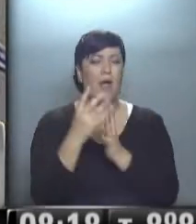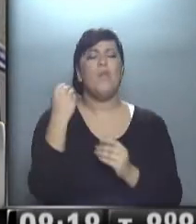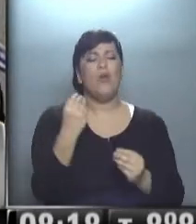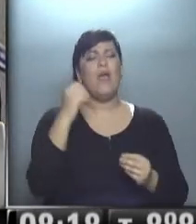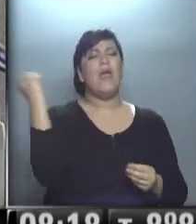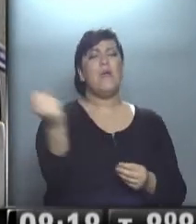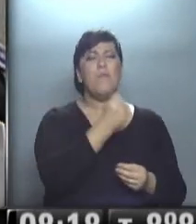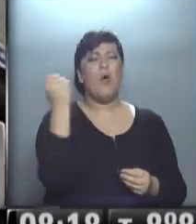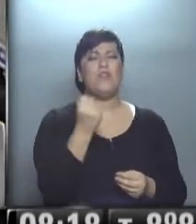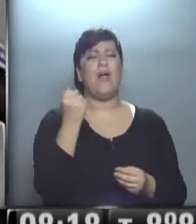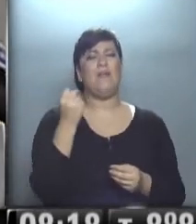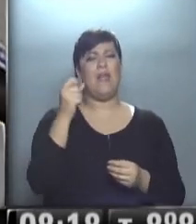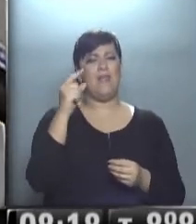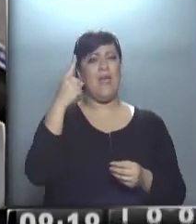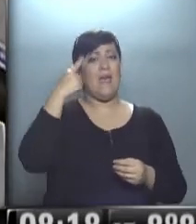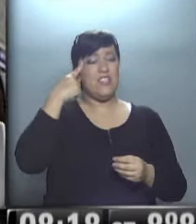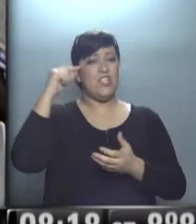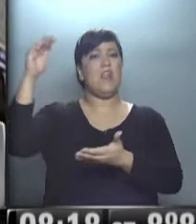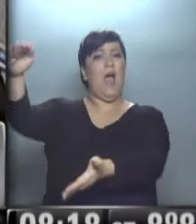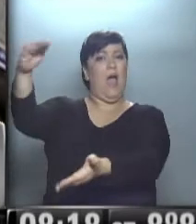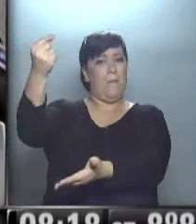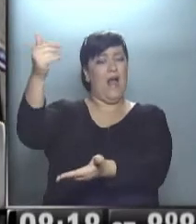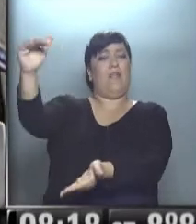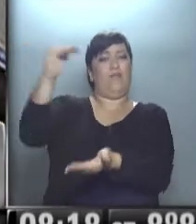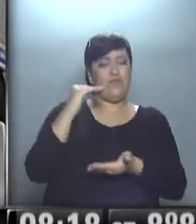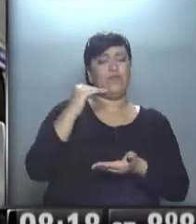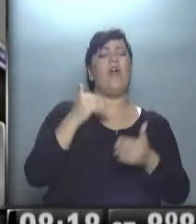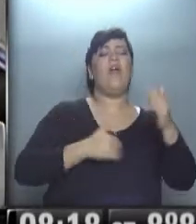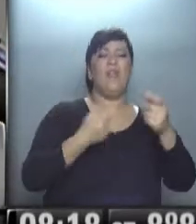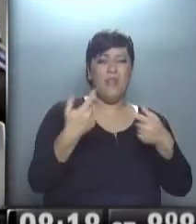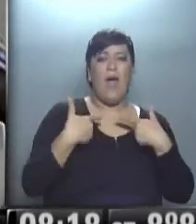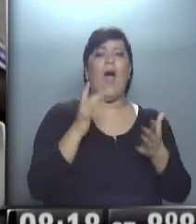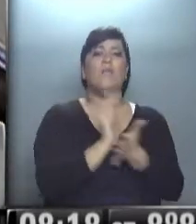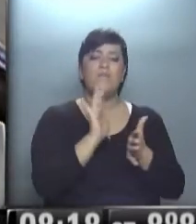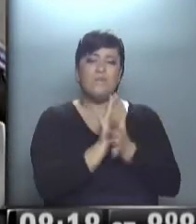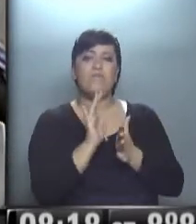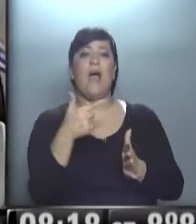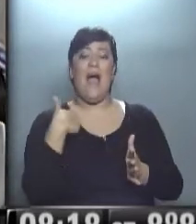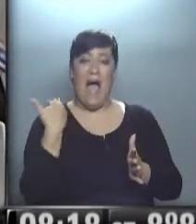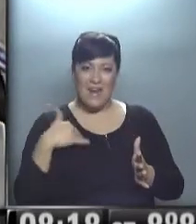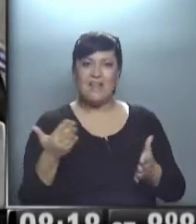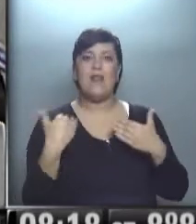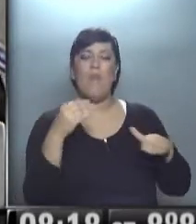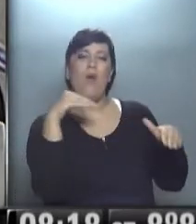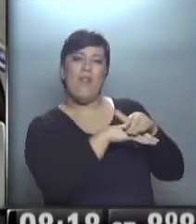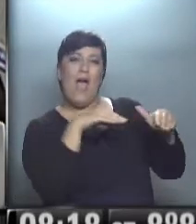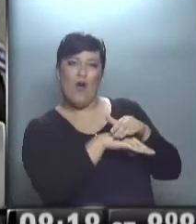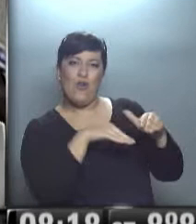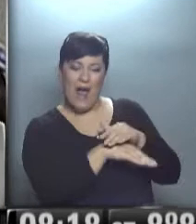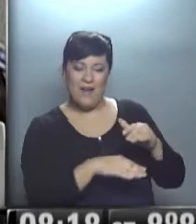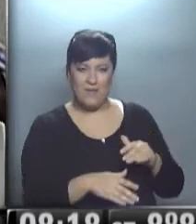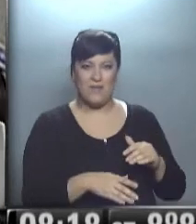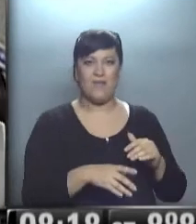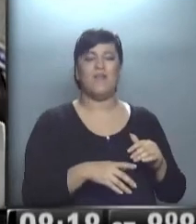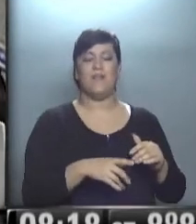el financiamiento de estas obras primero porque generan un ahorro en materia de combustibles equivalentes a 3 mil